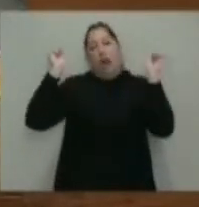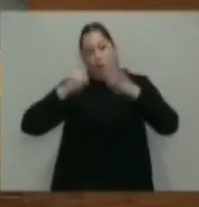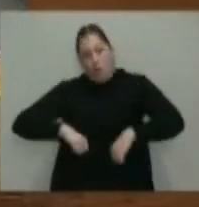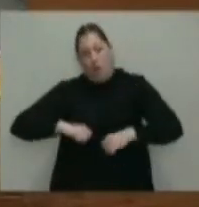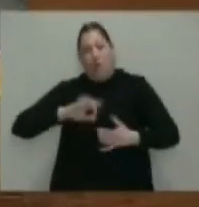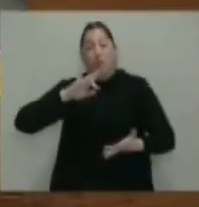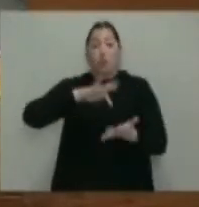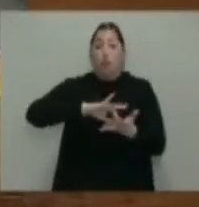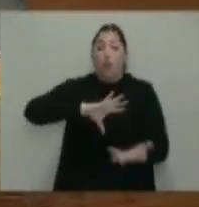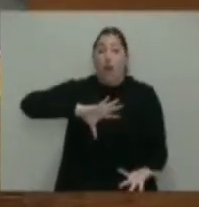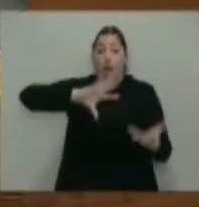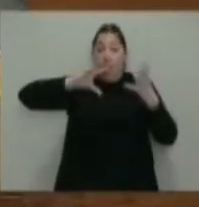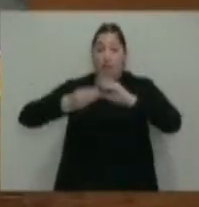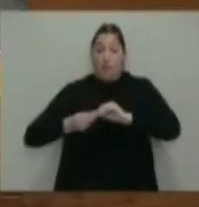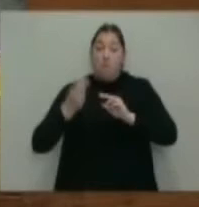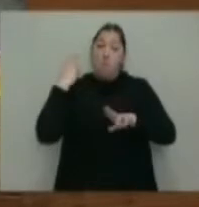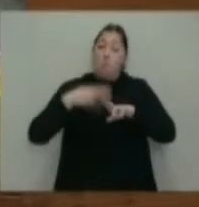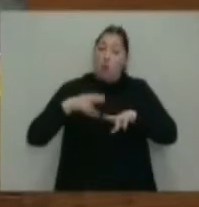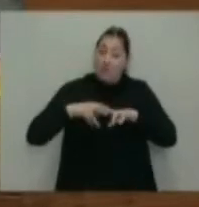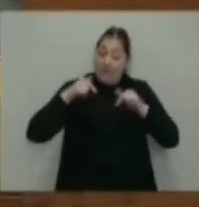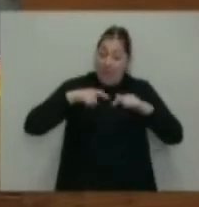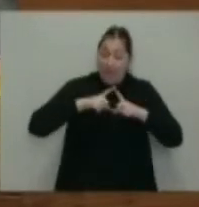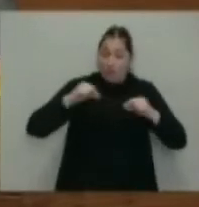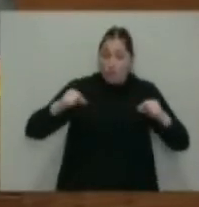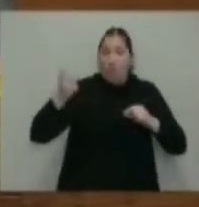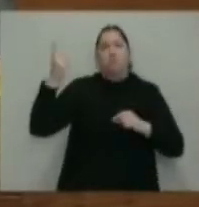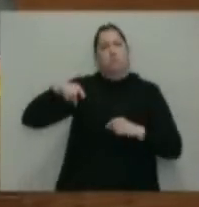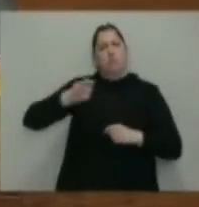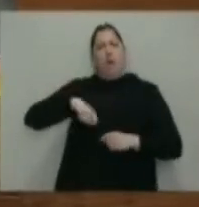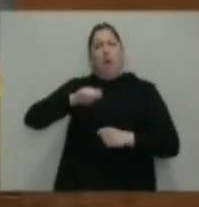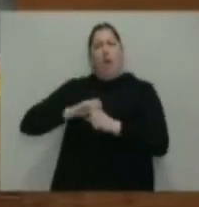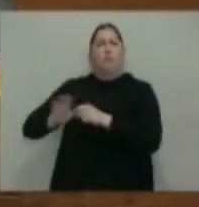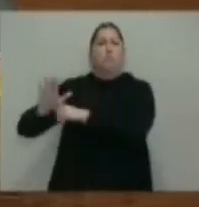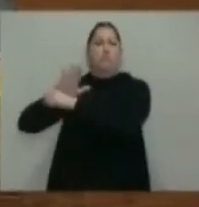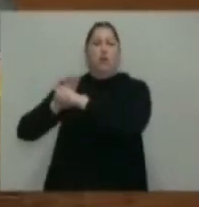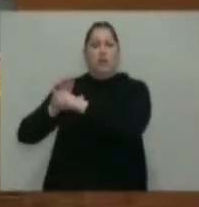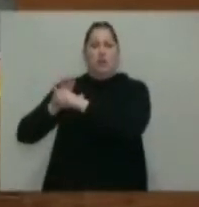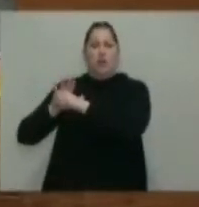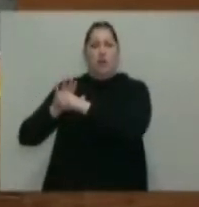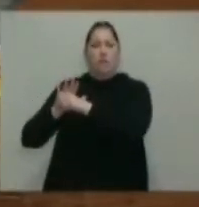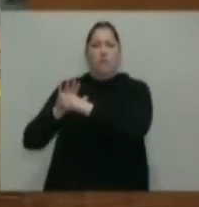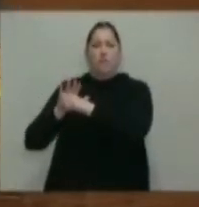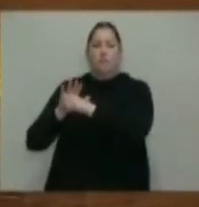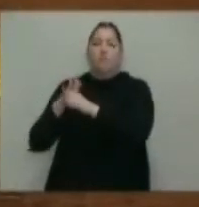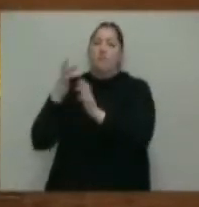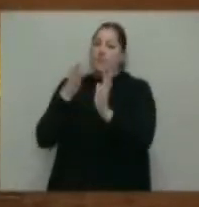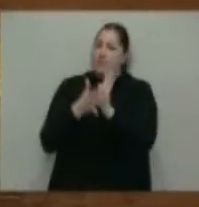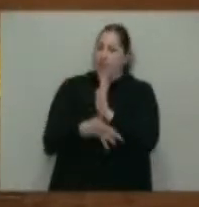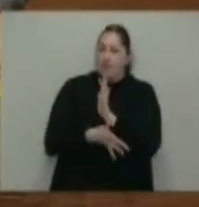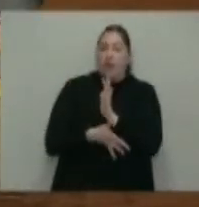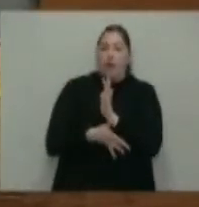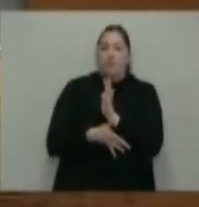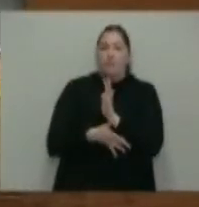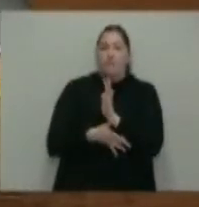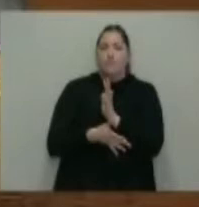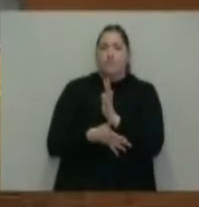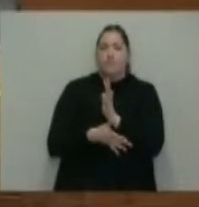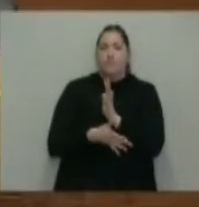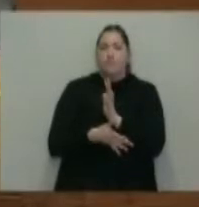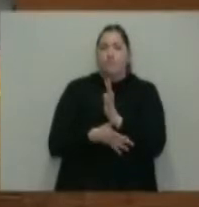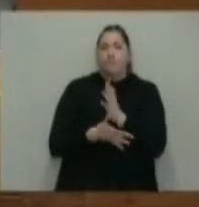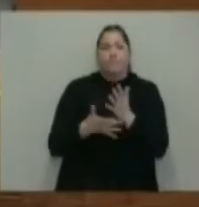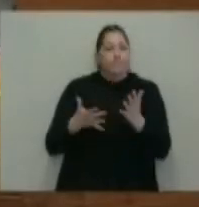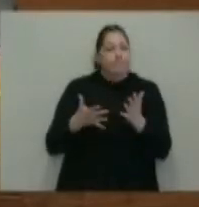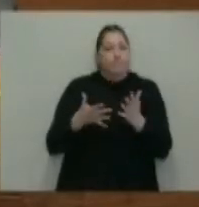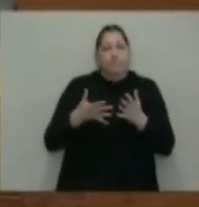la aplicación de estas políticas, tanto en Asturias como en España, no están cumpliendo en absoluto, ni de